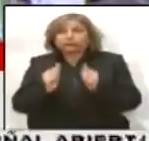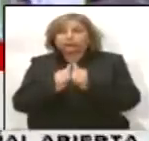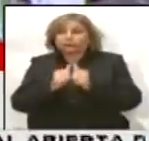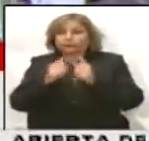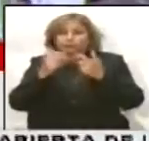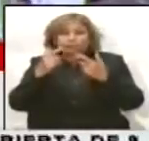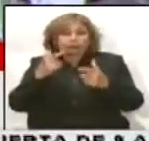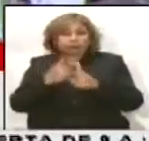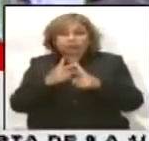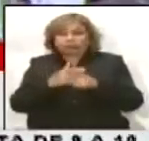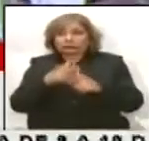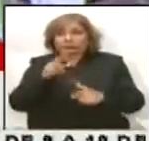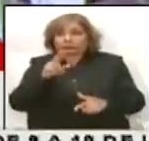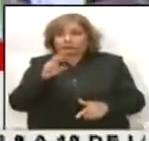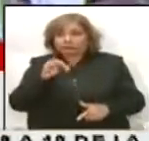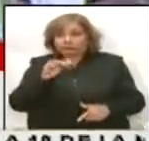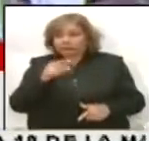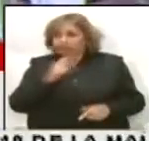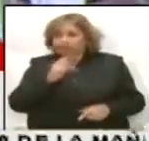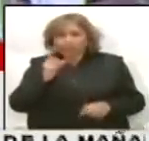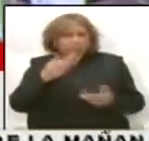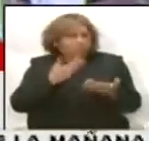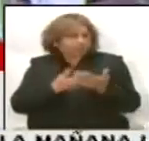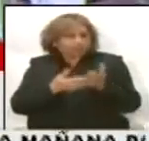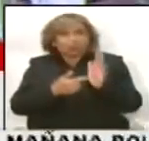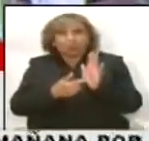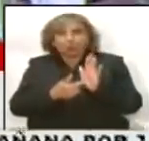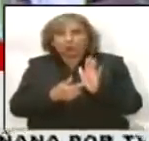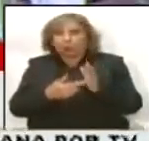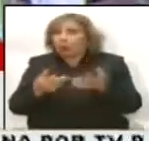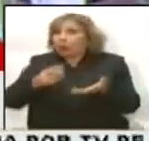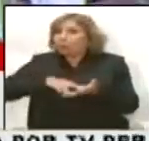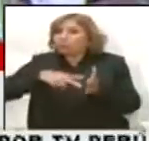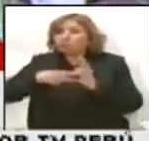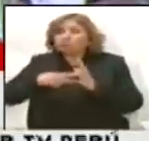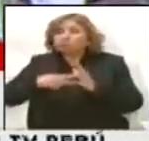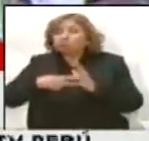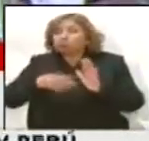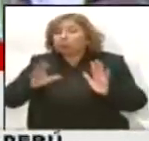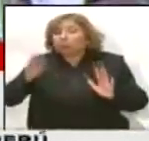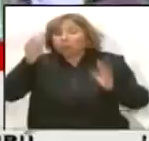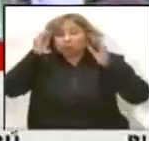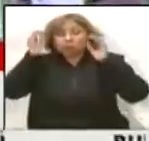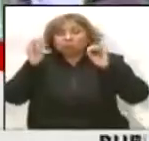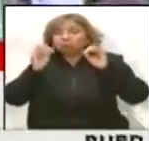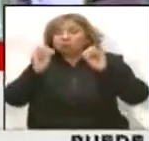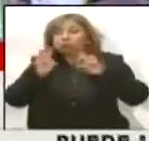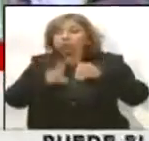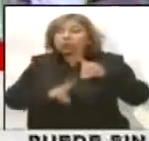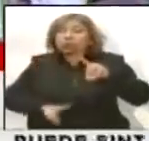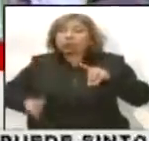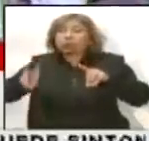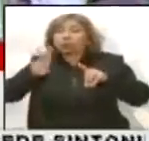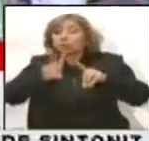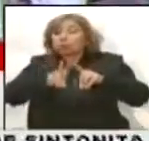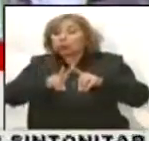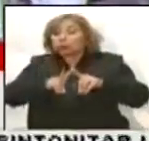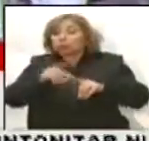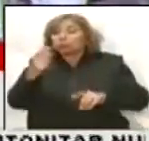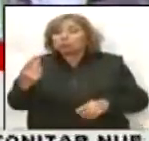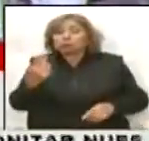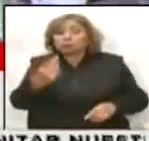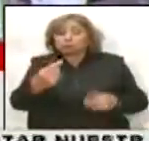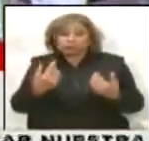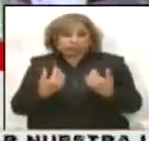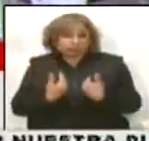terrorismo, ya no se trata únicamente de apreciaciones o de interpretaciones legítimas, o de opiniones, o de valoraciones que cada uno pueda tener